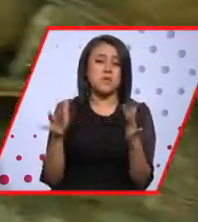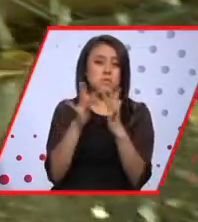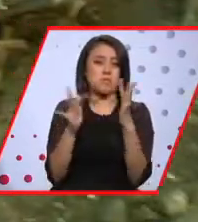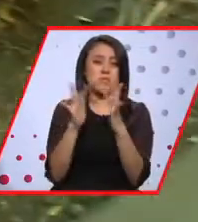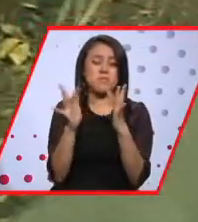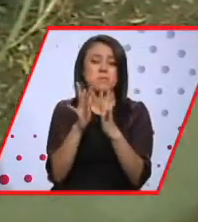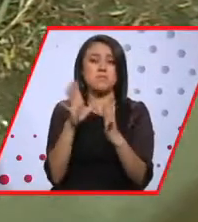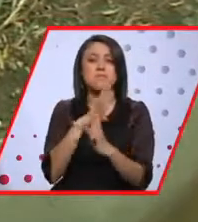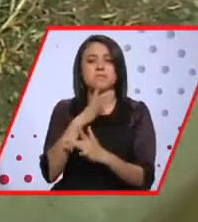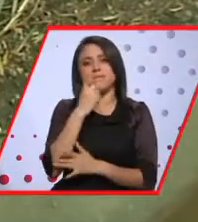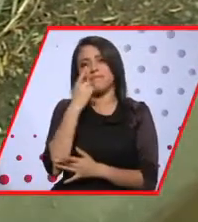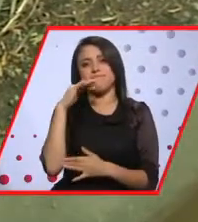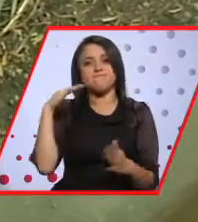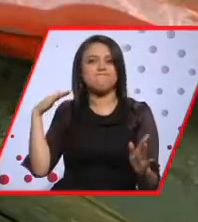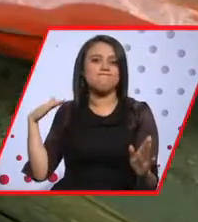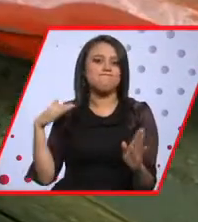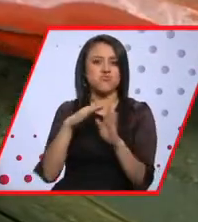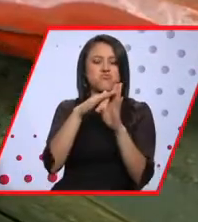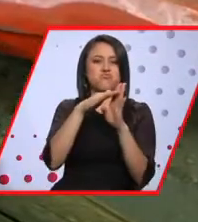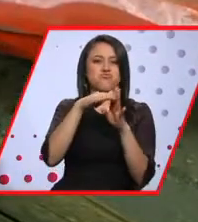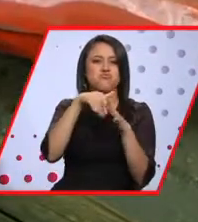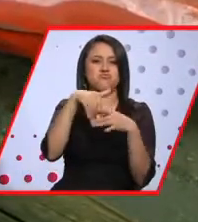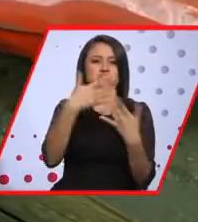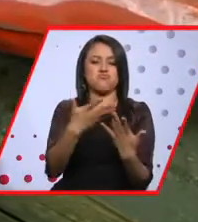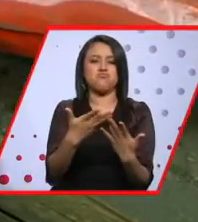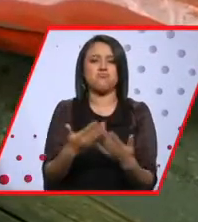derribó con el mismo impacto.